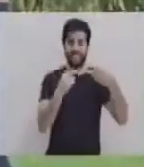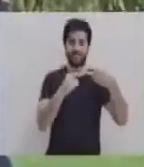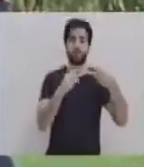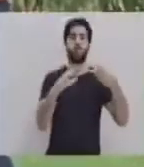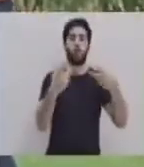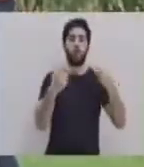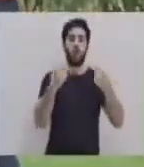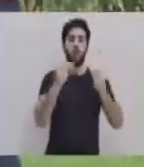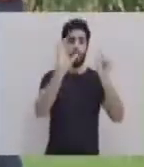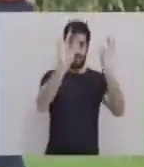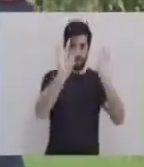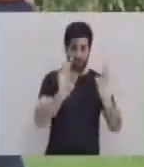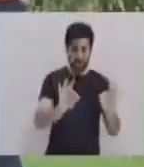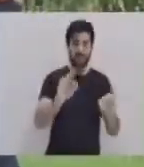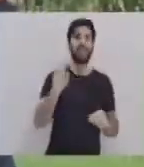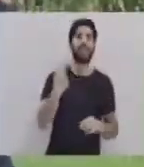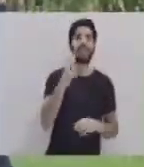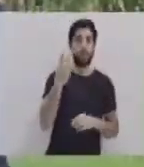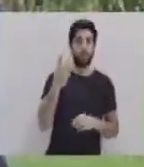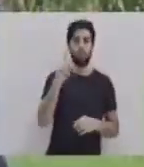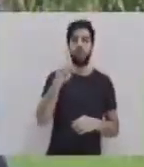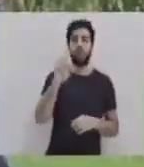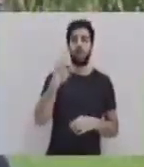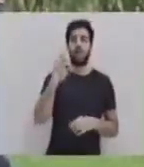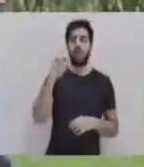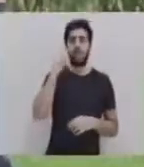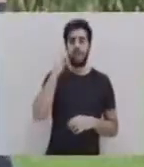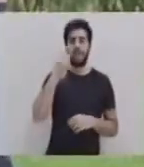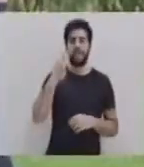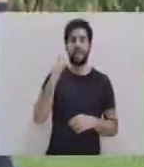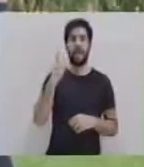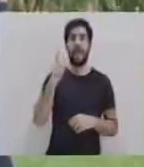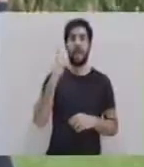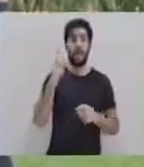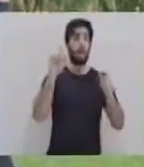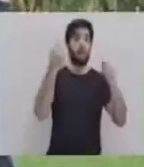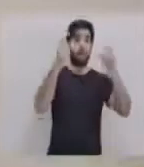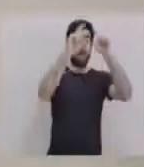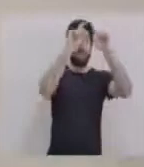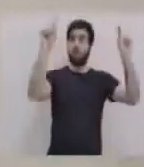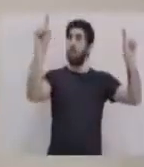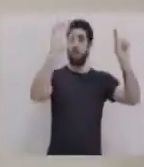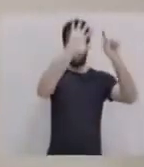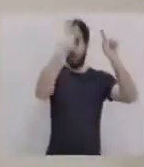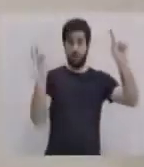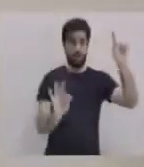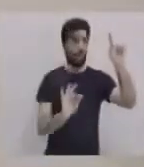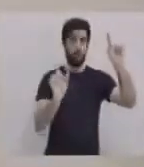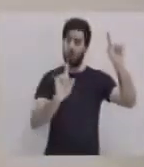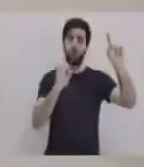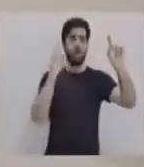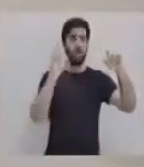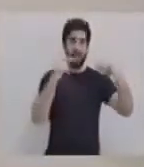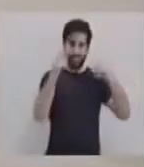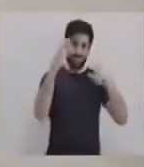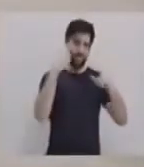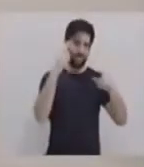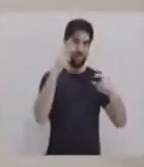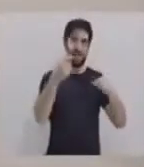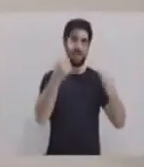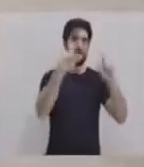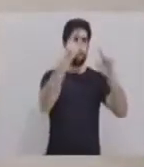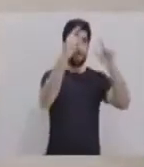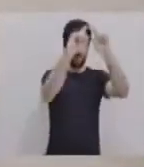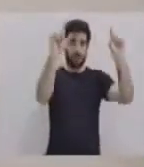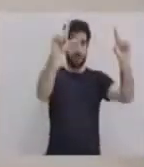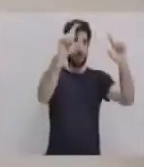la primera derivada. Procedamos entonces a sacar la segunda derivada. Y como tú bien explicaste, 2 por